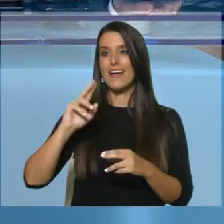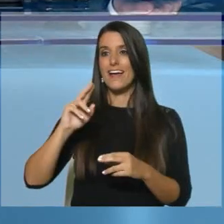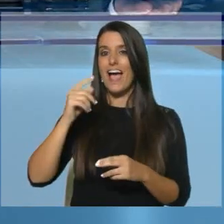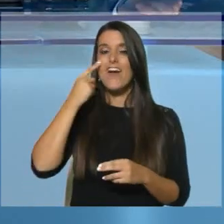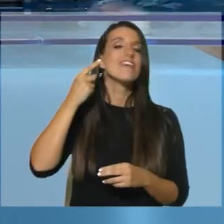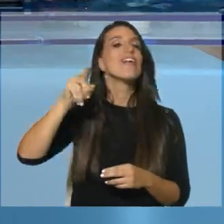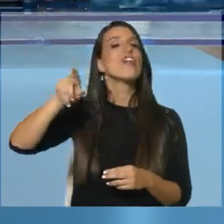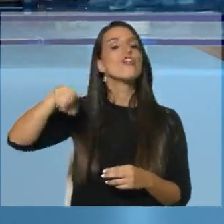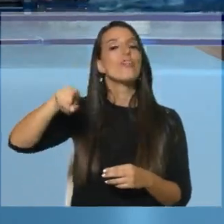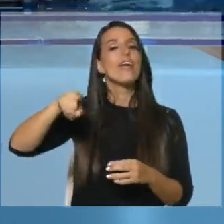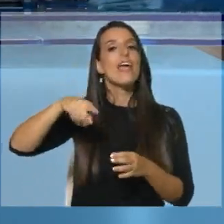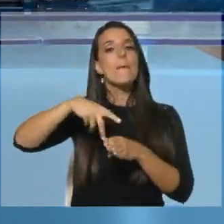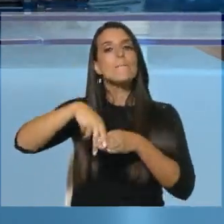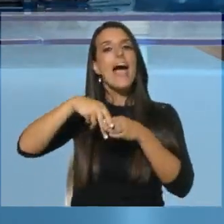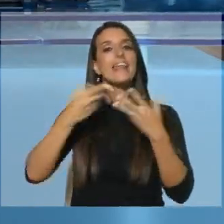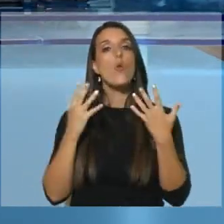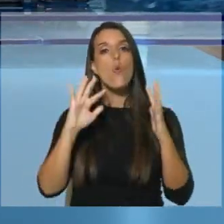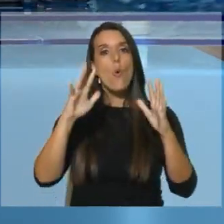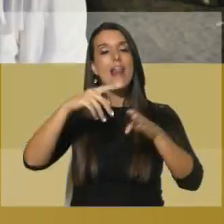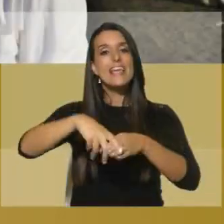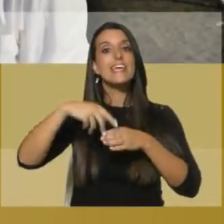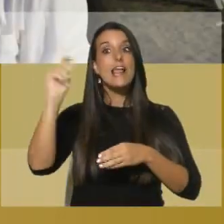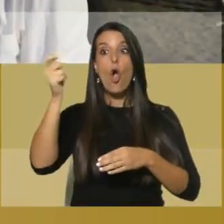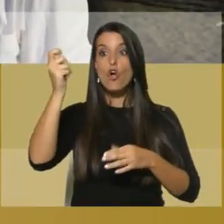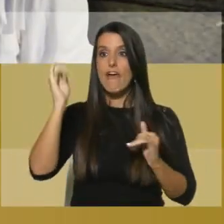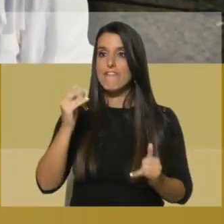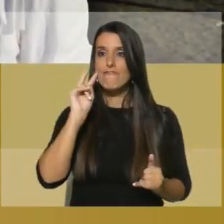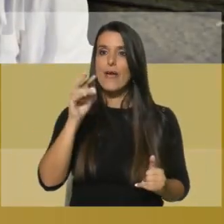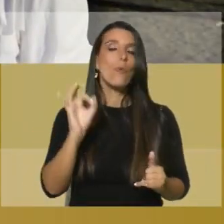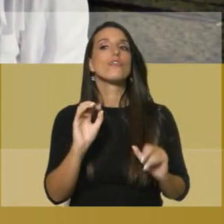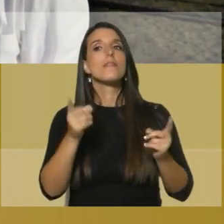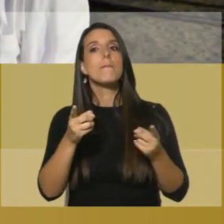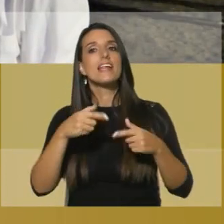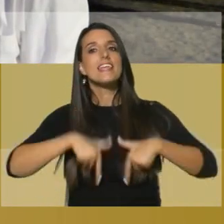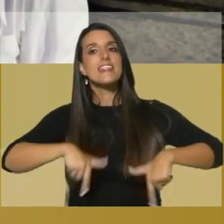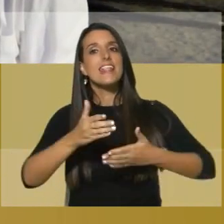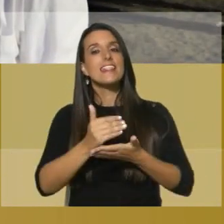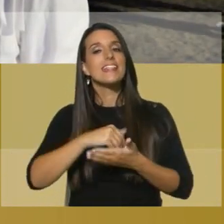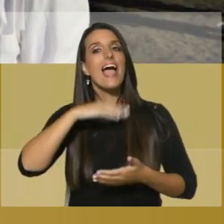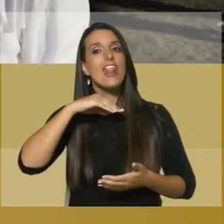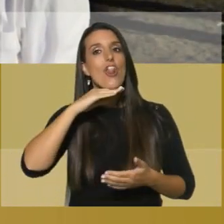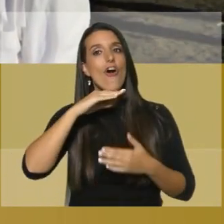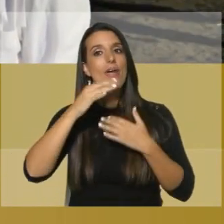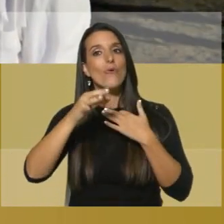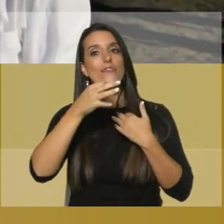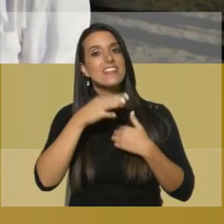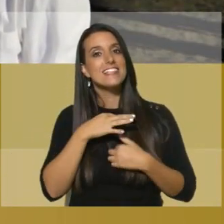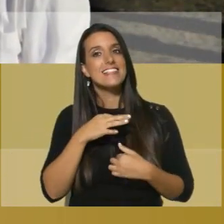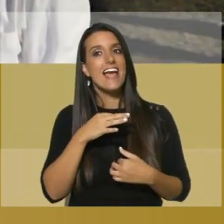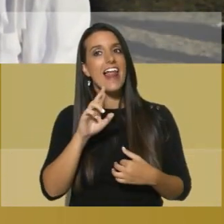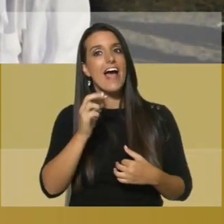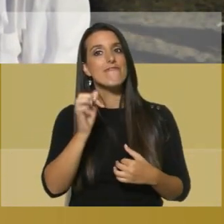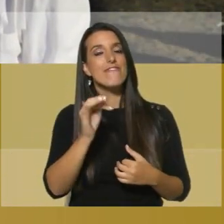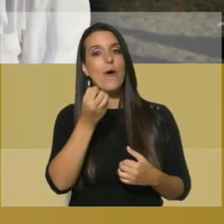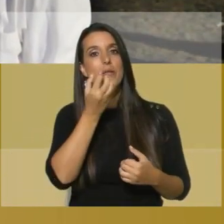Vamos para el Parque Roosevelt, hay criollas, allí también anduvo el intendente de Canelones, nos decías recién Rafael Guardia,